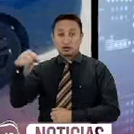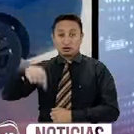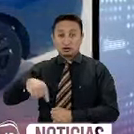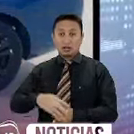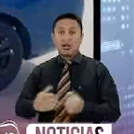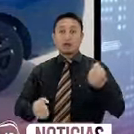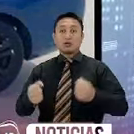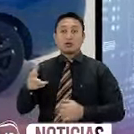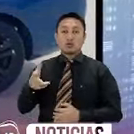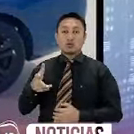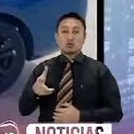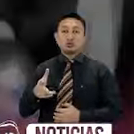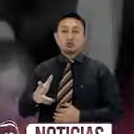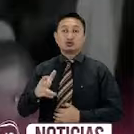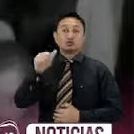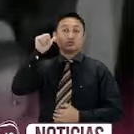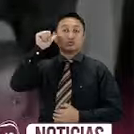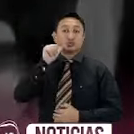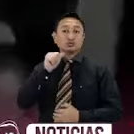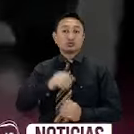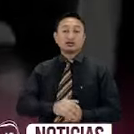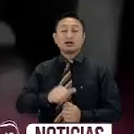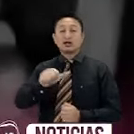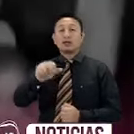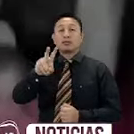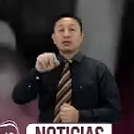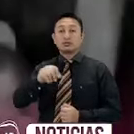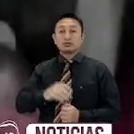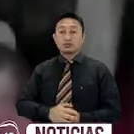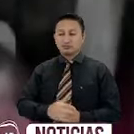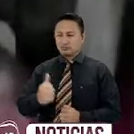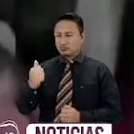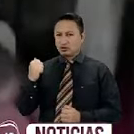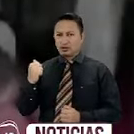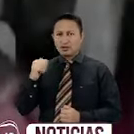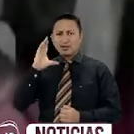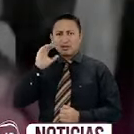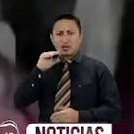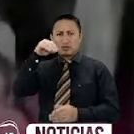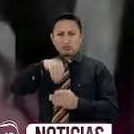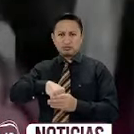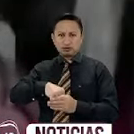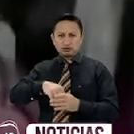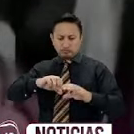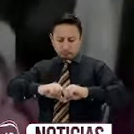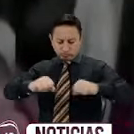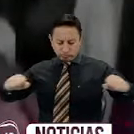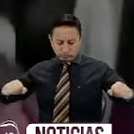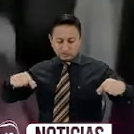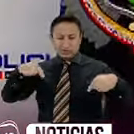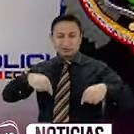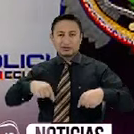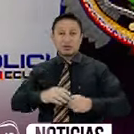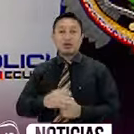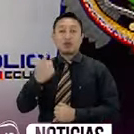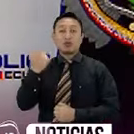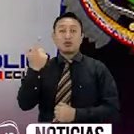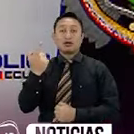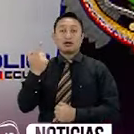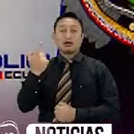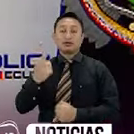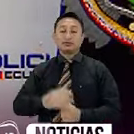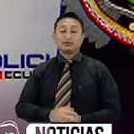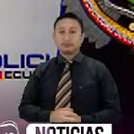un vehículo de color azul aveo. En la parte de atrás un bolso de color negro. En el interior se pudo descubrir que existía un arma de fuego tipo